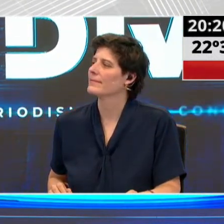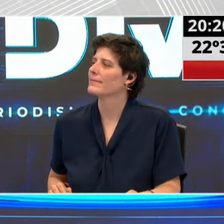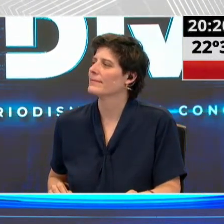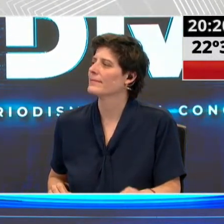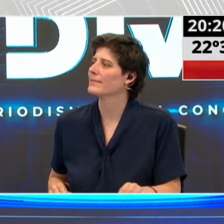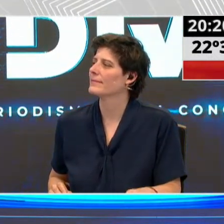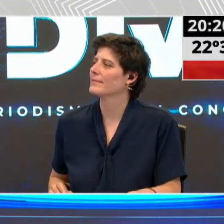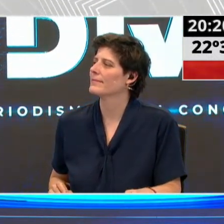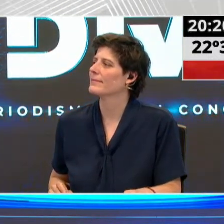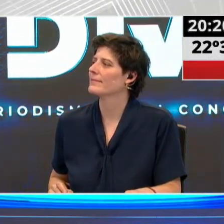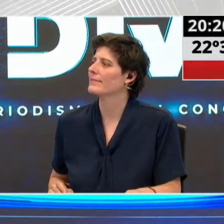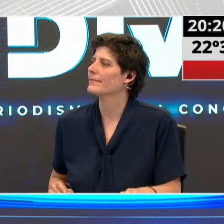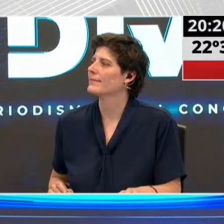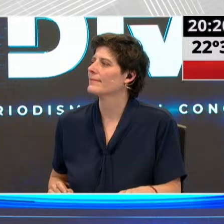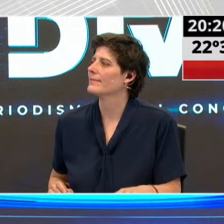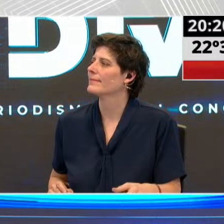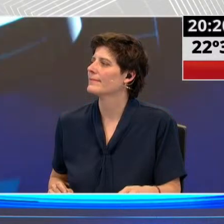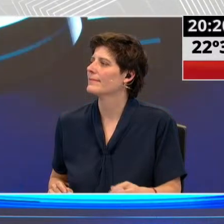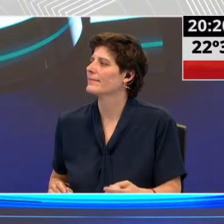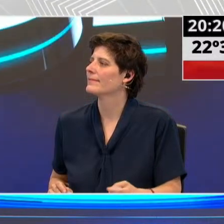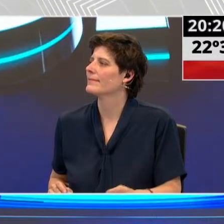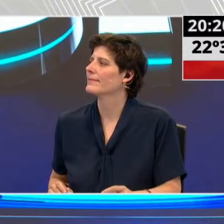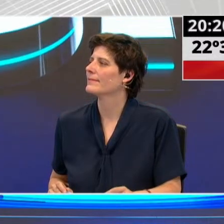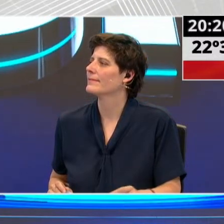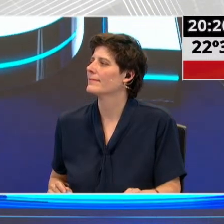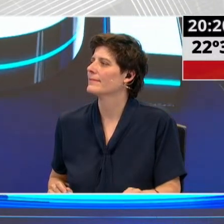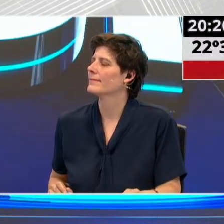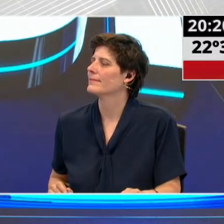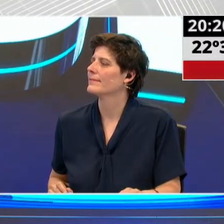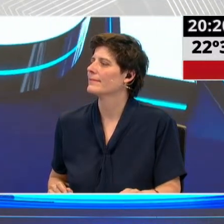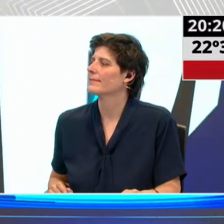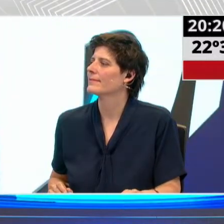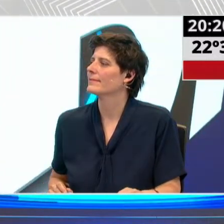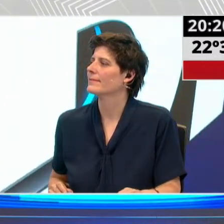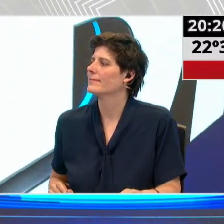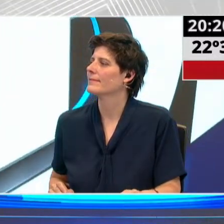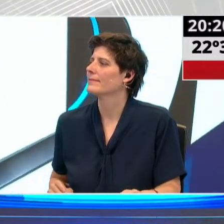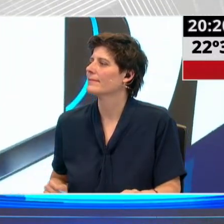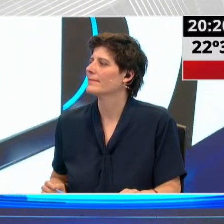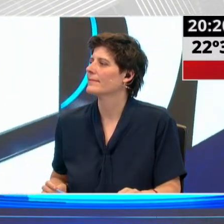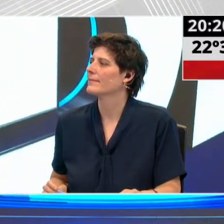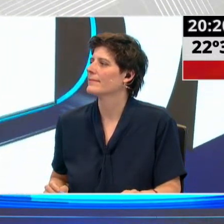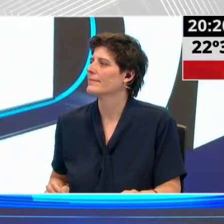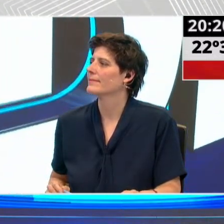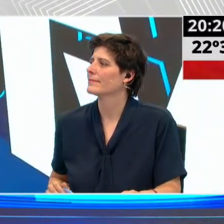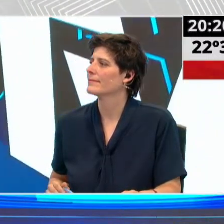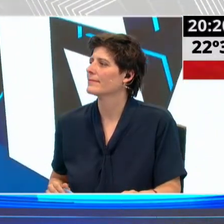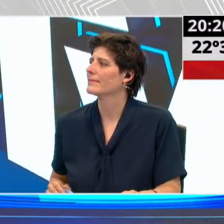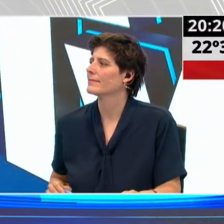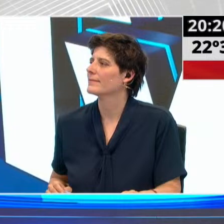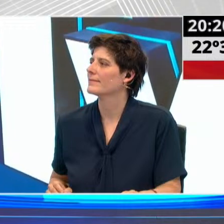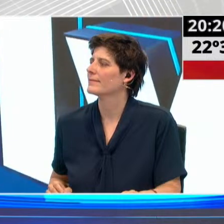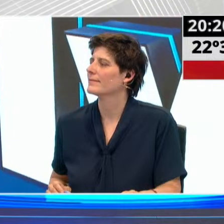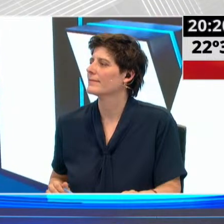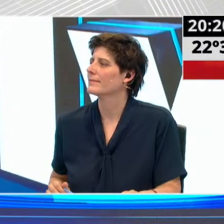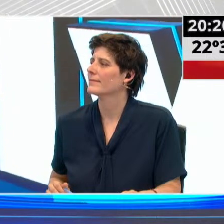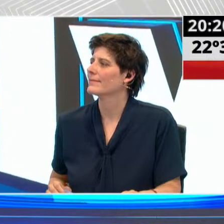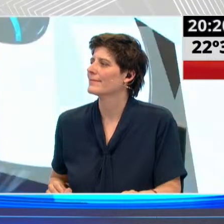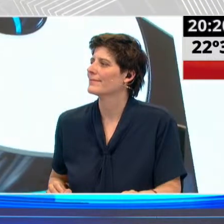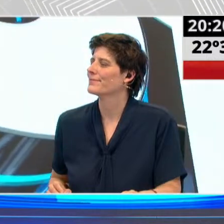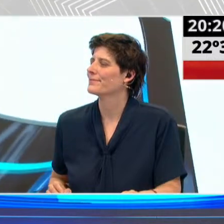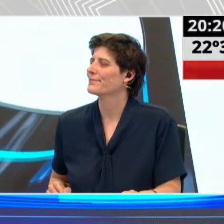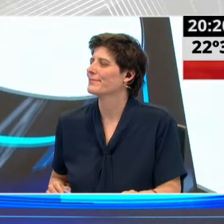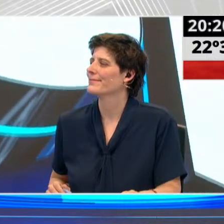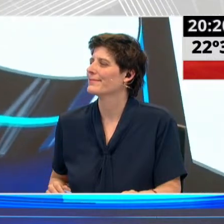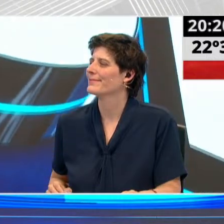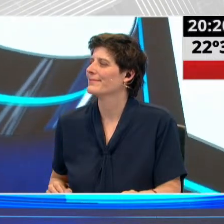Lemoyne fue contar que esa discusión se terminó saldando a favor de una de las figuras con mayor experiencia legislativa, oriundo de la Ciudad de